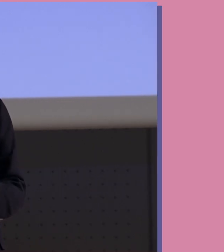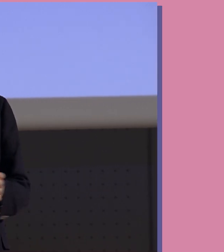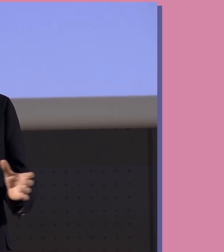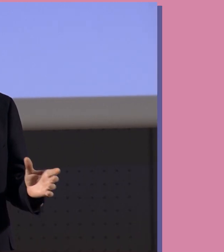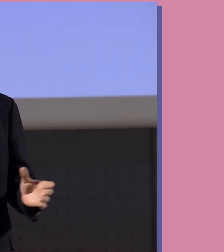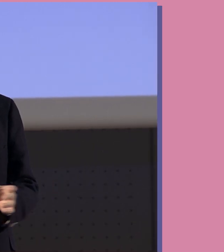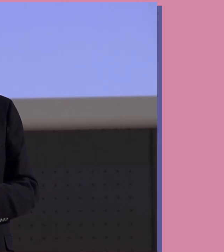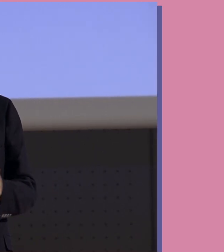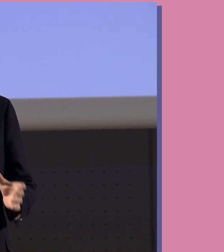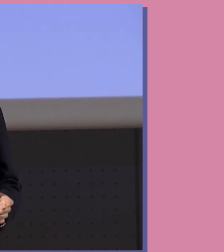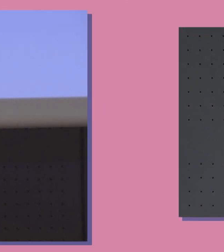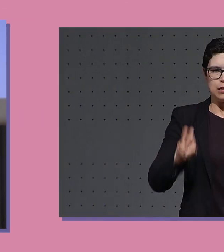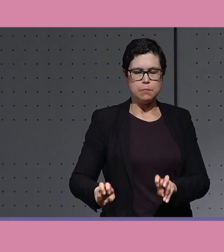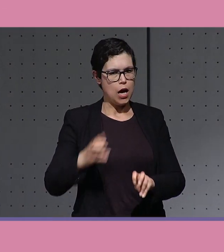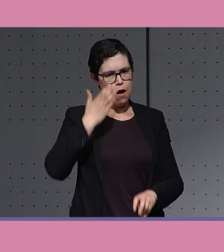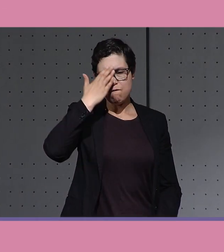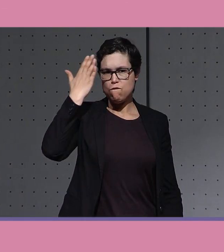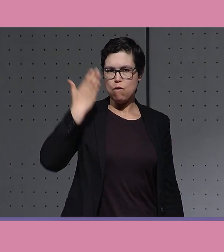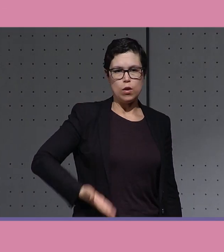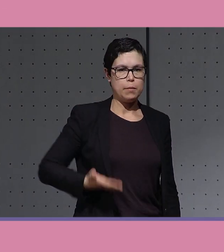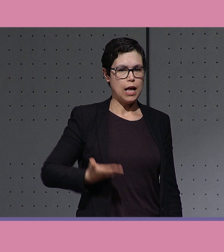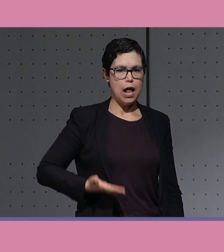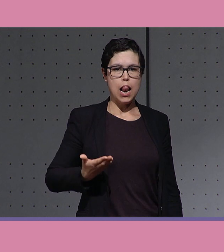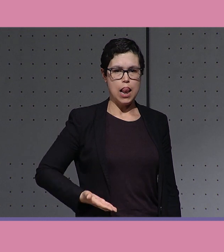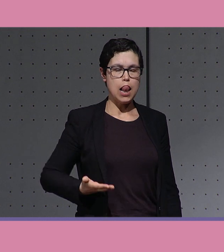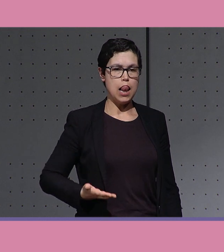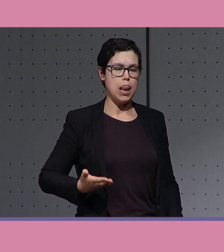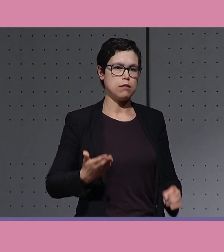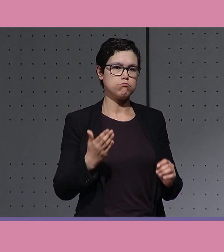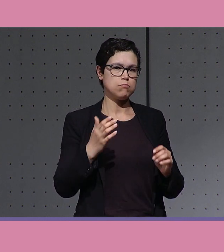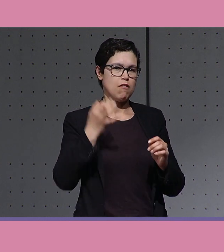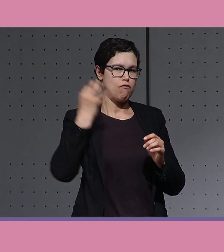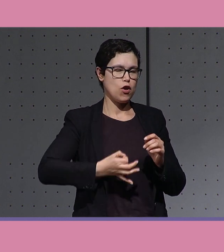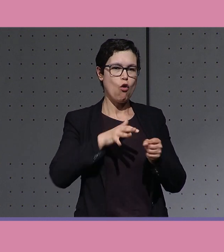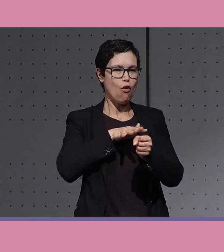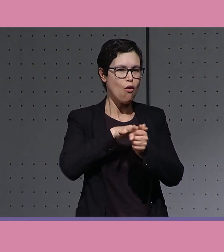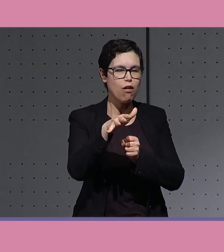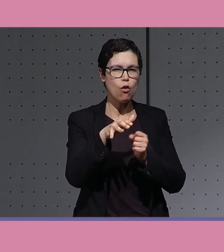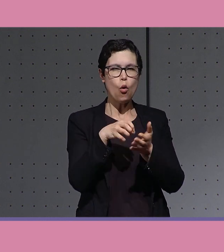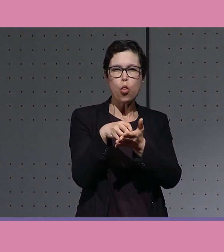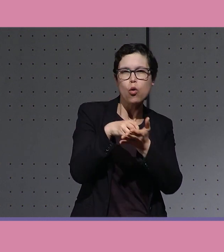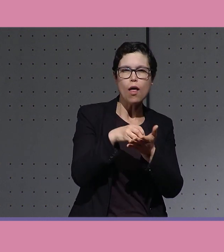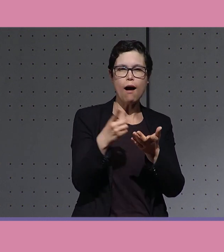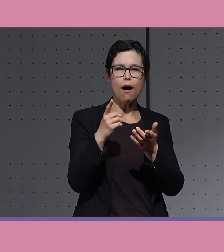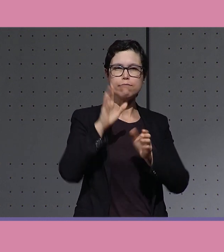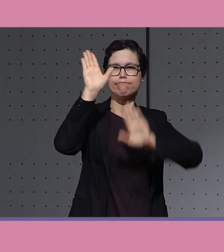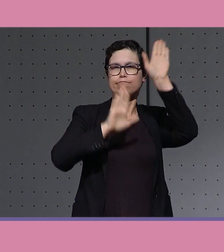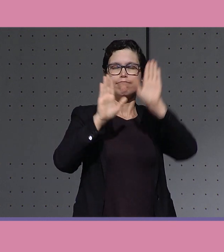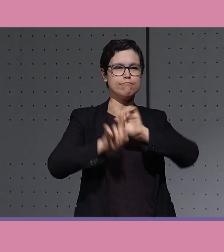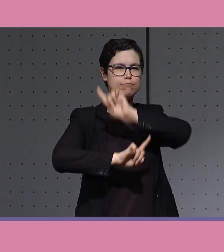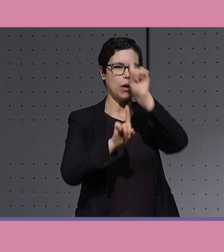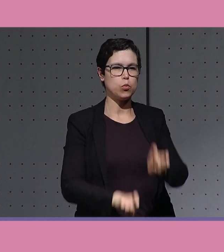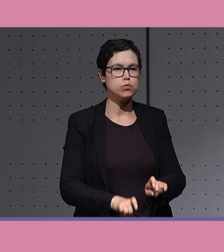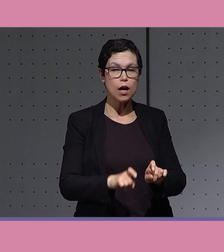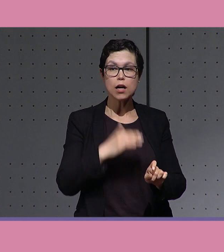2 temas pues yo creo que son fundamentales, que seguramente suscitarán pues dudas o comentarios o preguntas y si